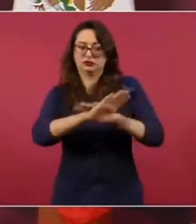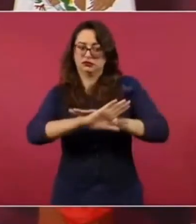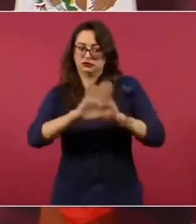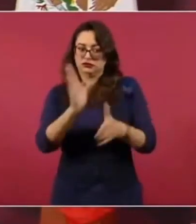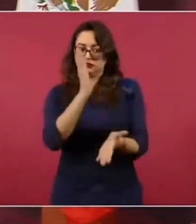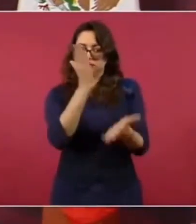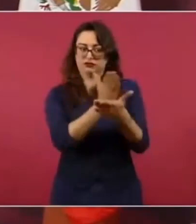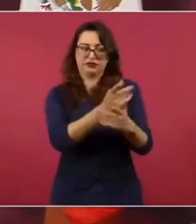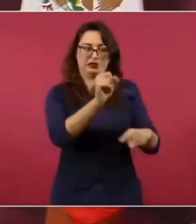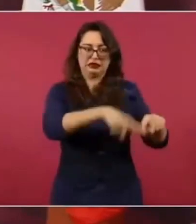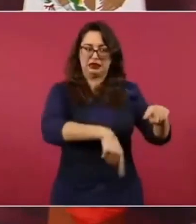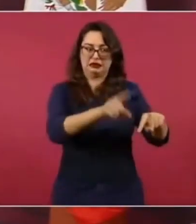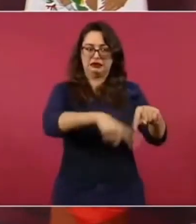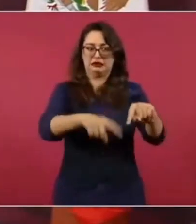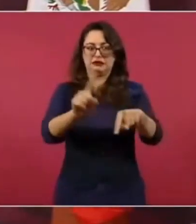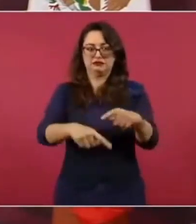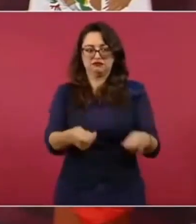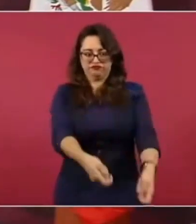era